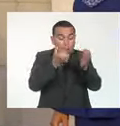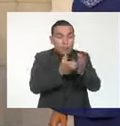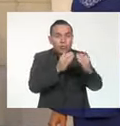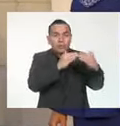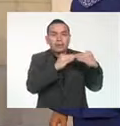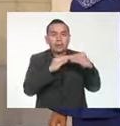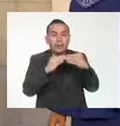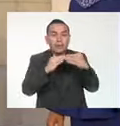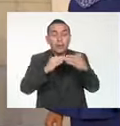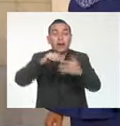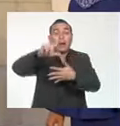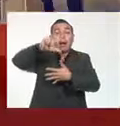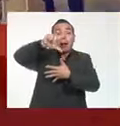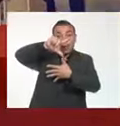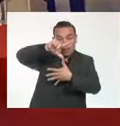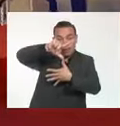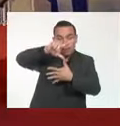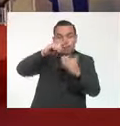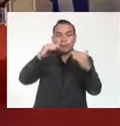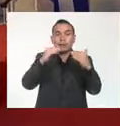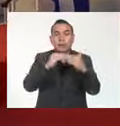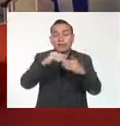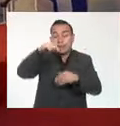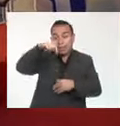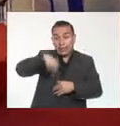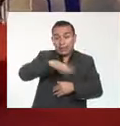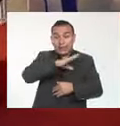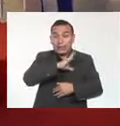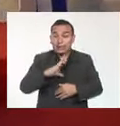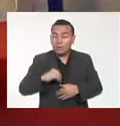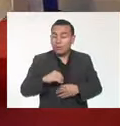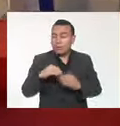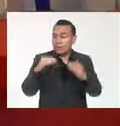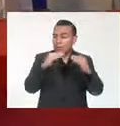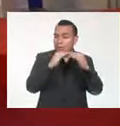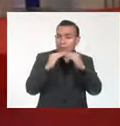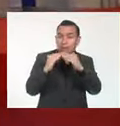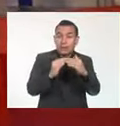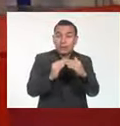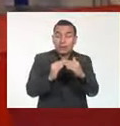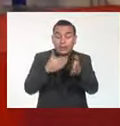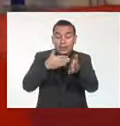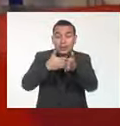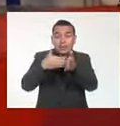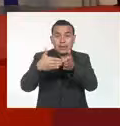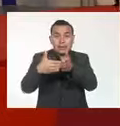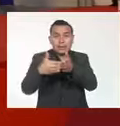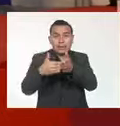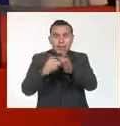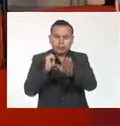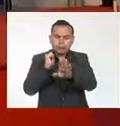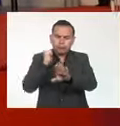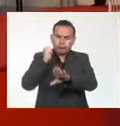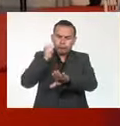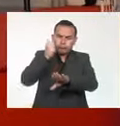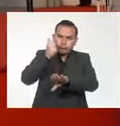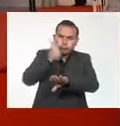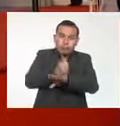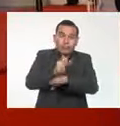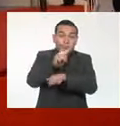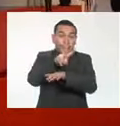En Latinoamérica, sobre todo, y en nuestro país, por supuesto, desde que iniciamos este camino hace 200